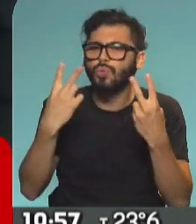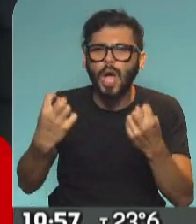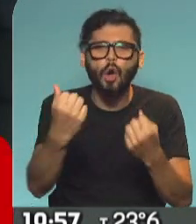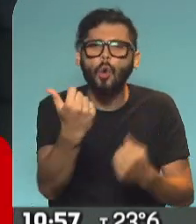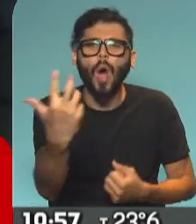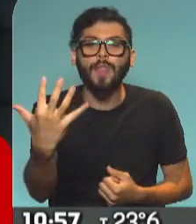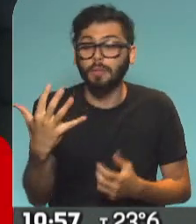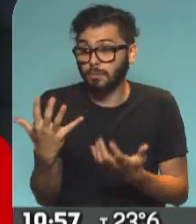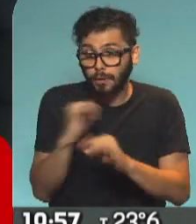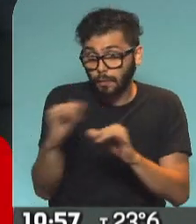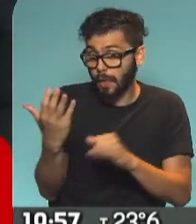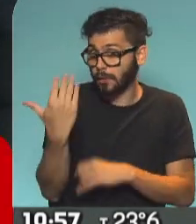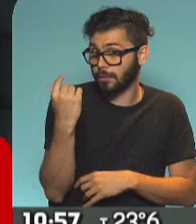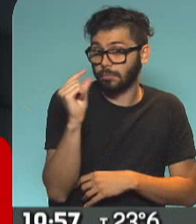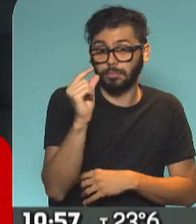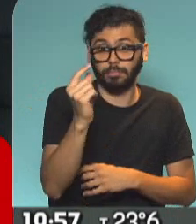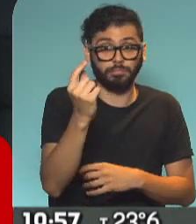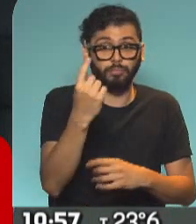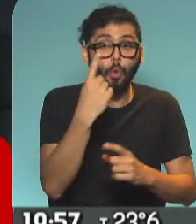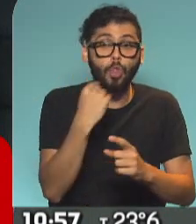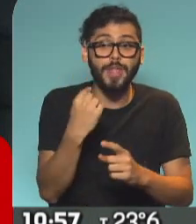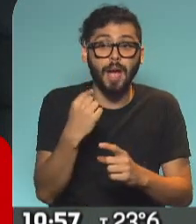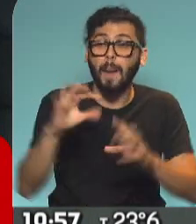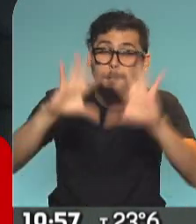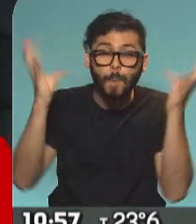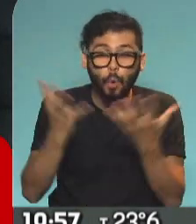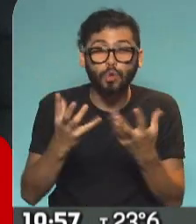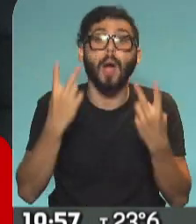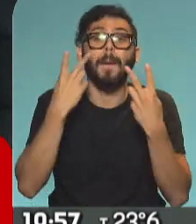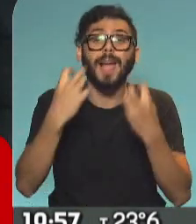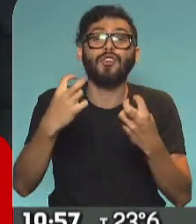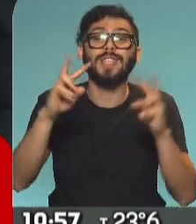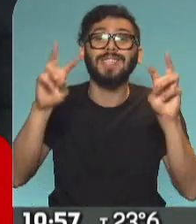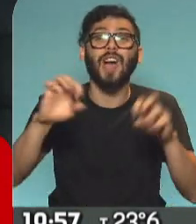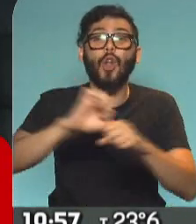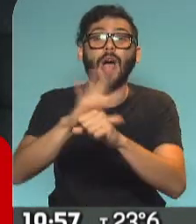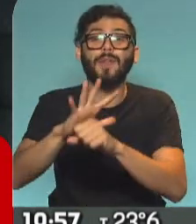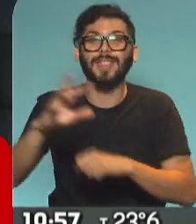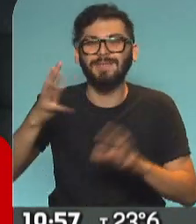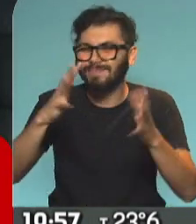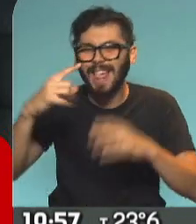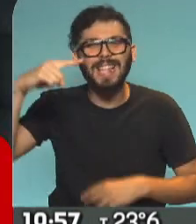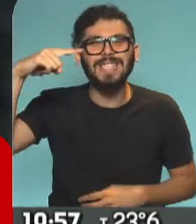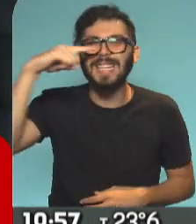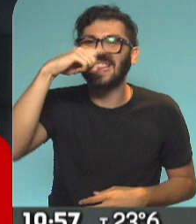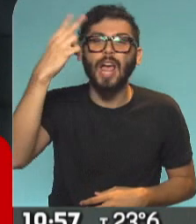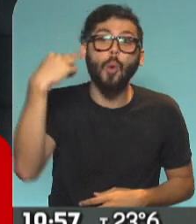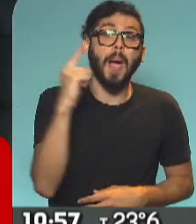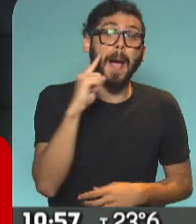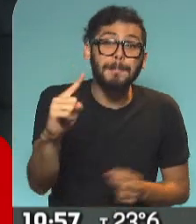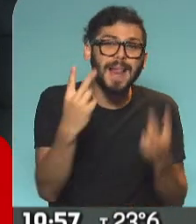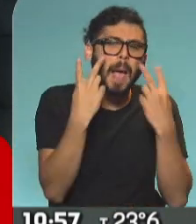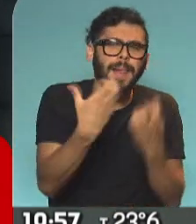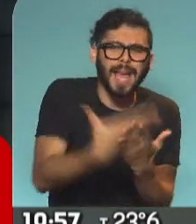El dato es de hace menos de 24 horas. A nivel mundial. A nivel mundial. No. Cerca de 79.000.